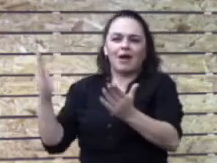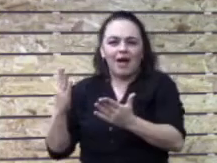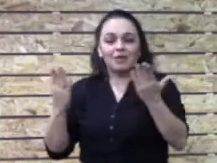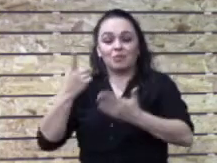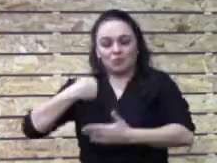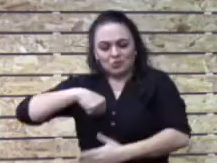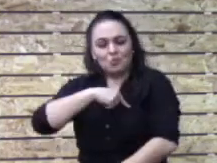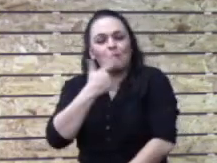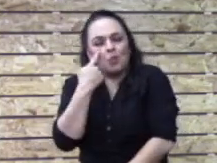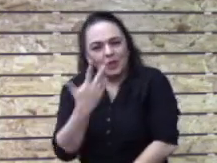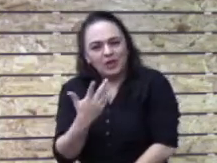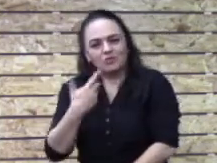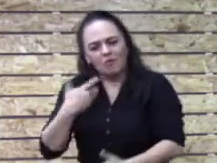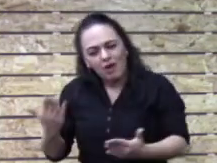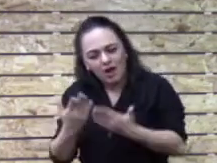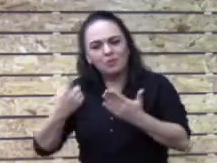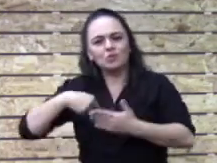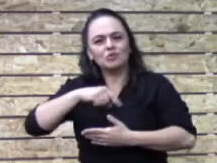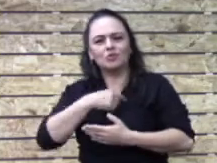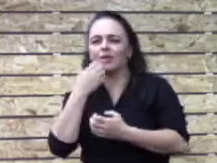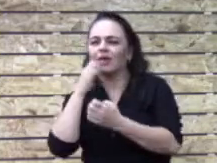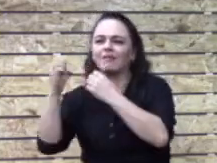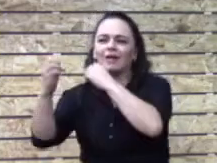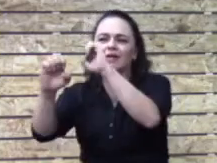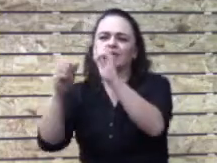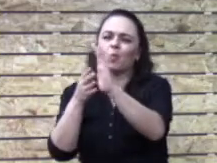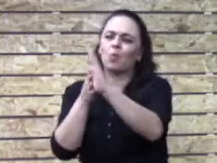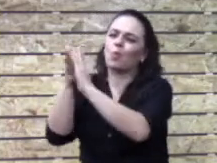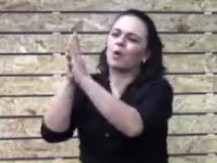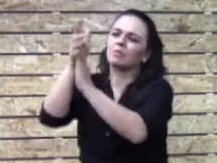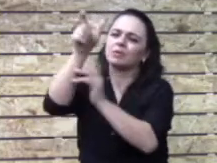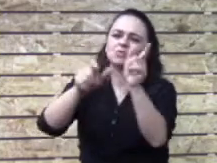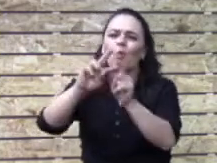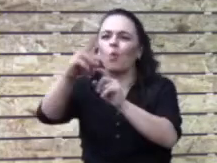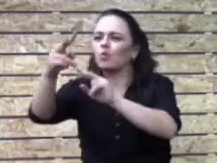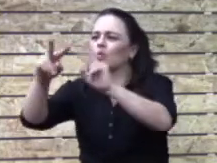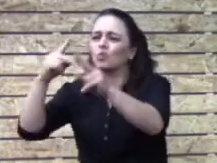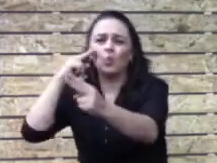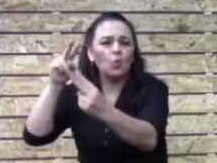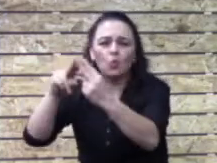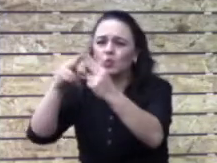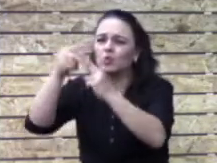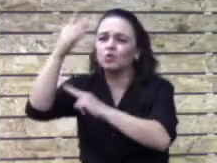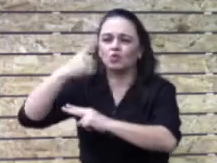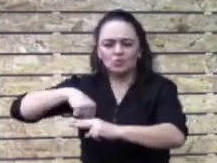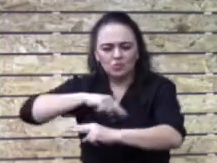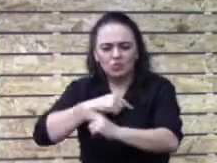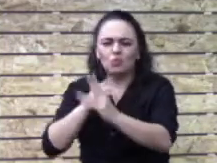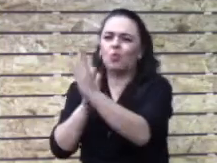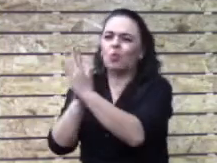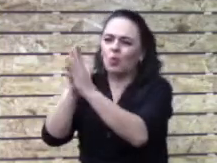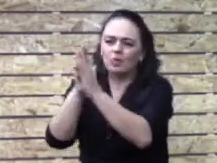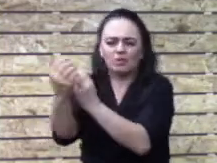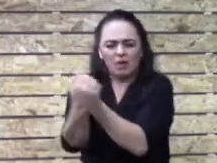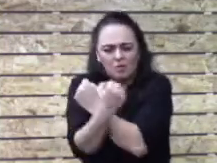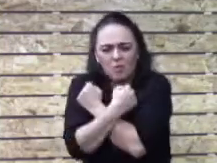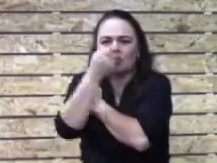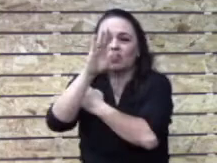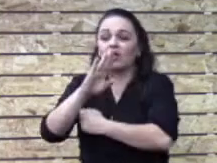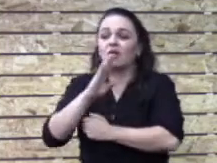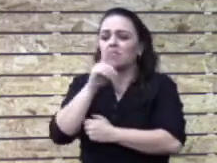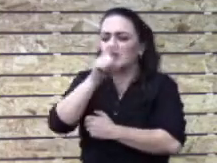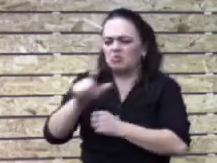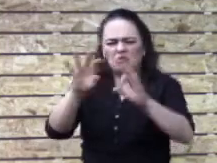todos, cuyo único remedio es nuestro Señor y Salvador Jesucristo. Debemos hablar a nuestra familia,